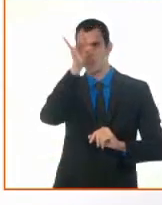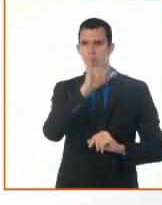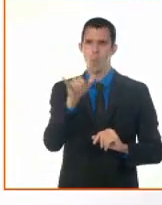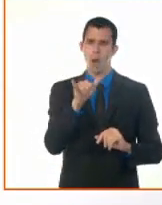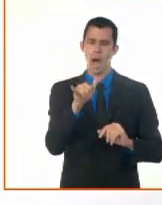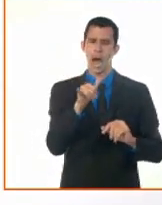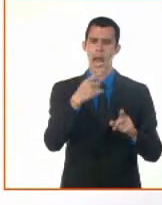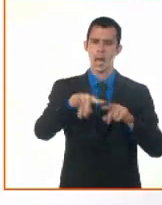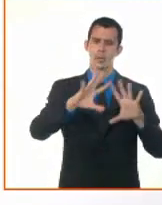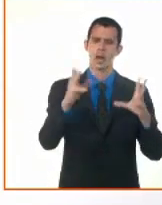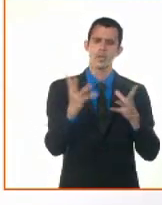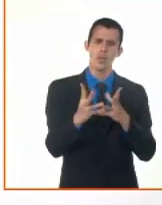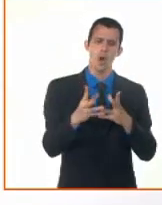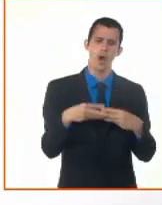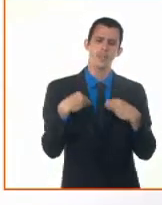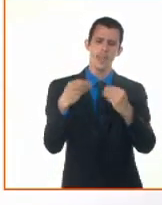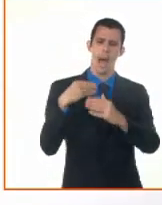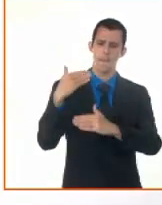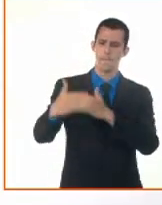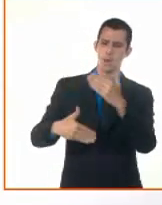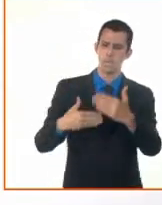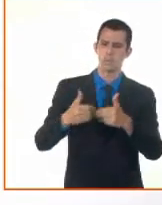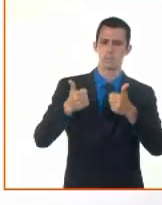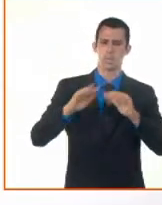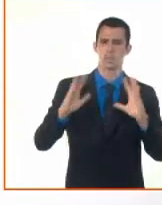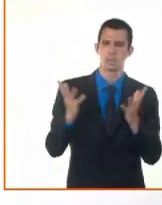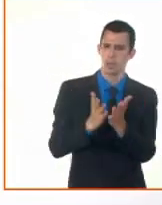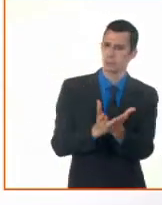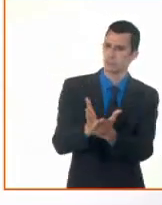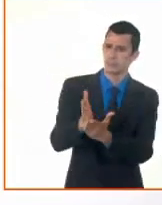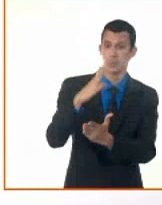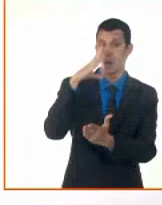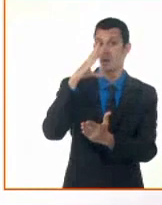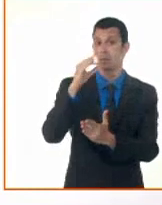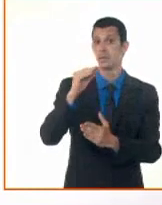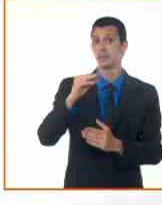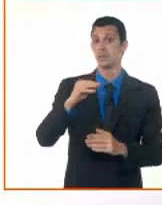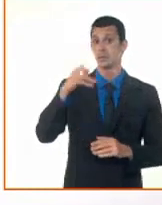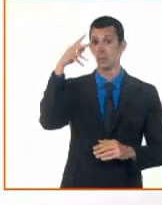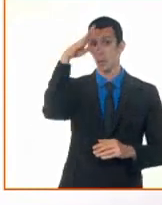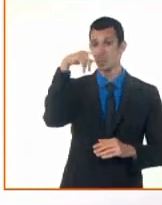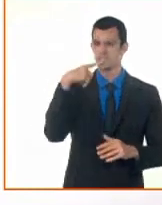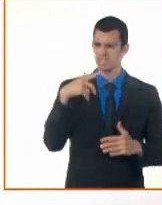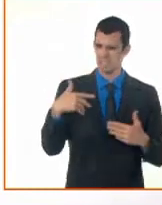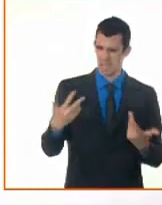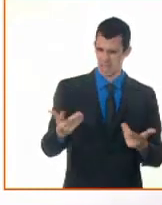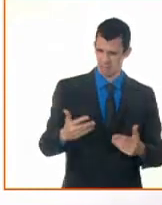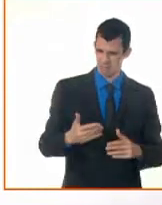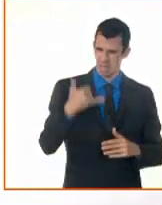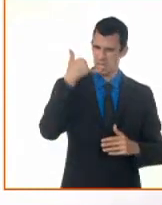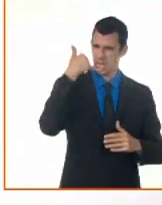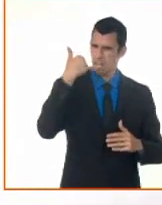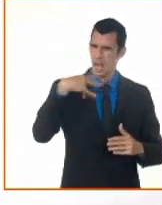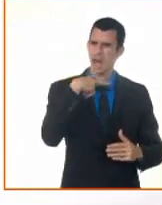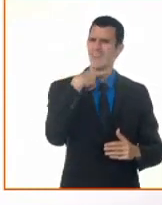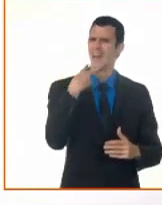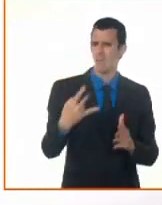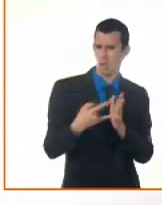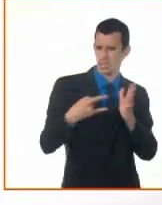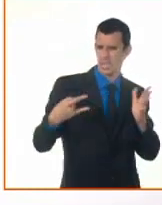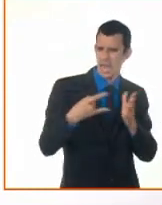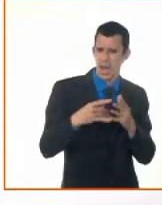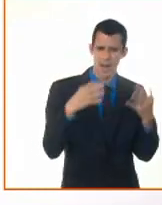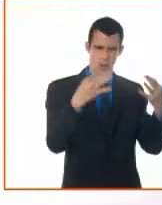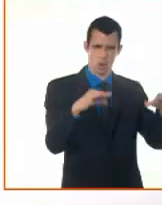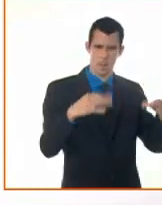entregar los documentos que obstruyó que se recuperaron los documentos lo cual es un delito ya de obstrucción de la justicia Más allá de llevarse documentos